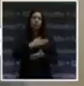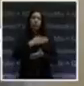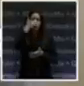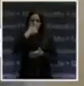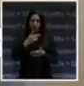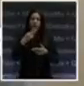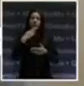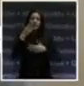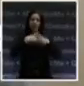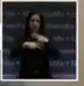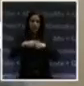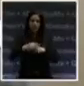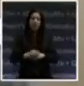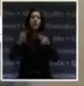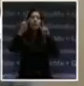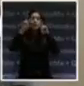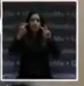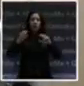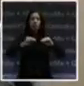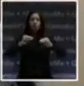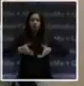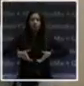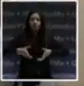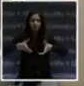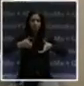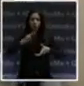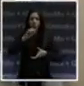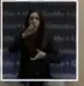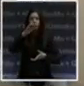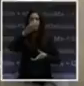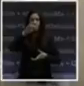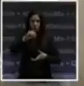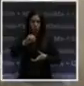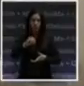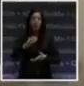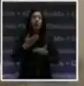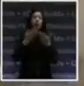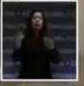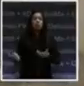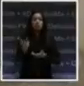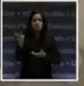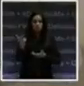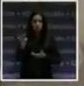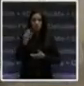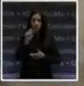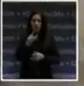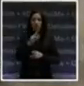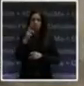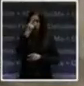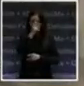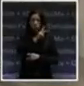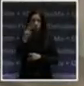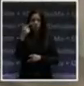Movilidad y Desarrollo Urbano. Tiene usted la palabra, tiene 30 segundos. Escuchamos su pregunta, que es la misma para todos